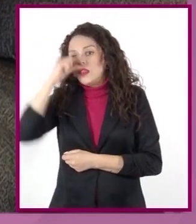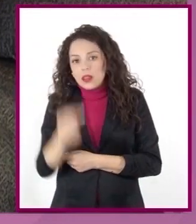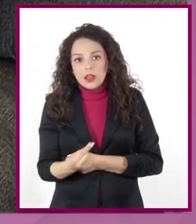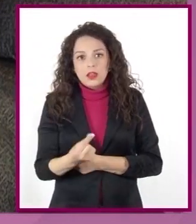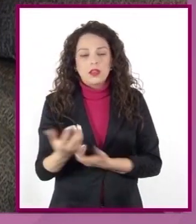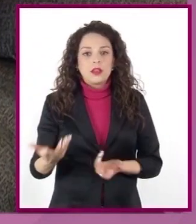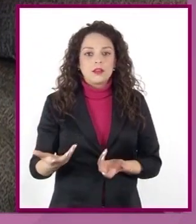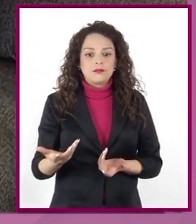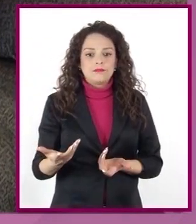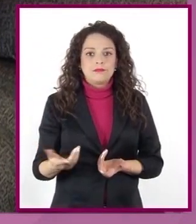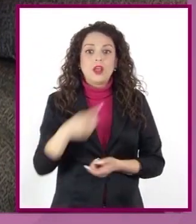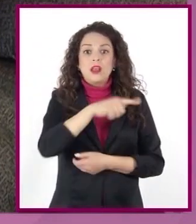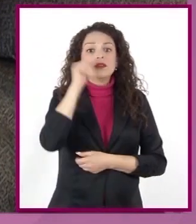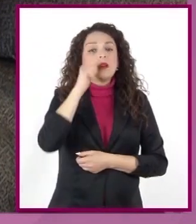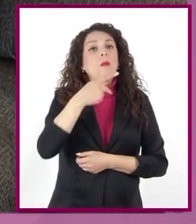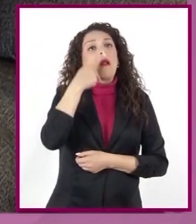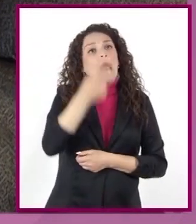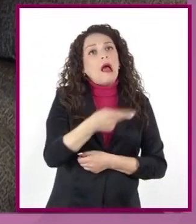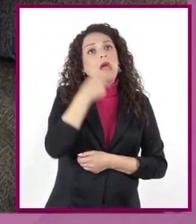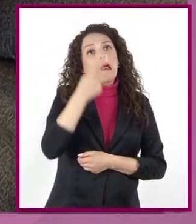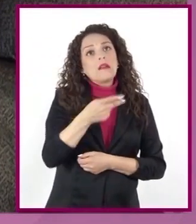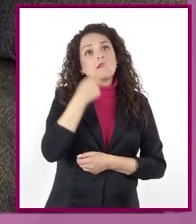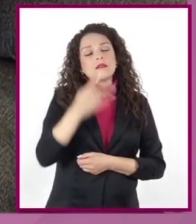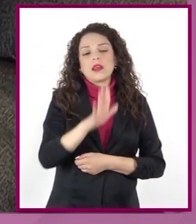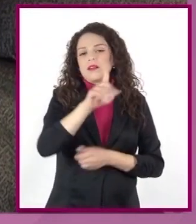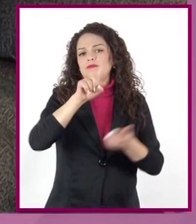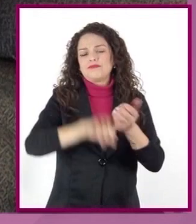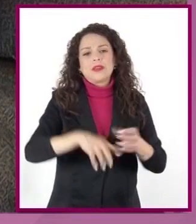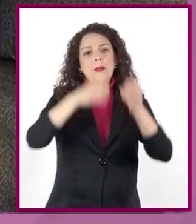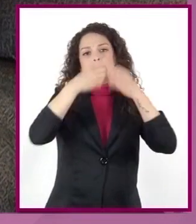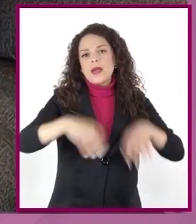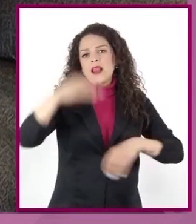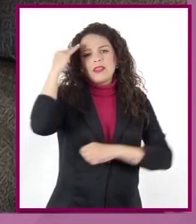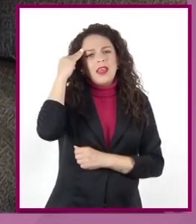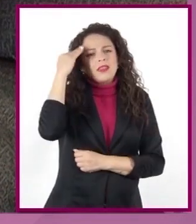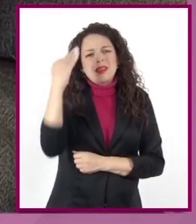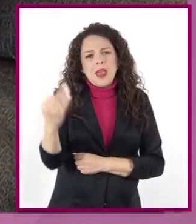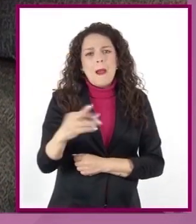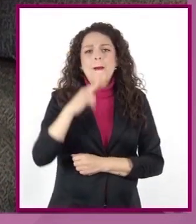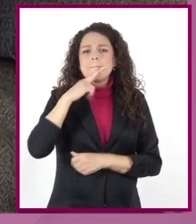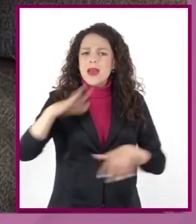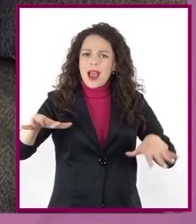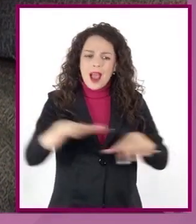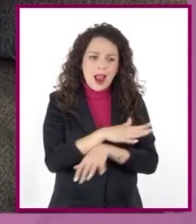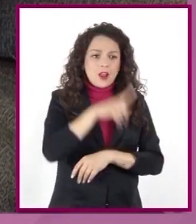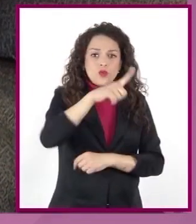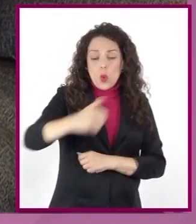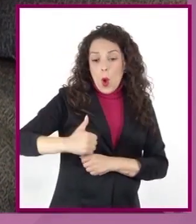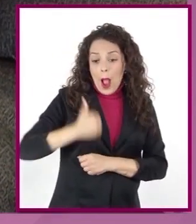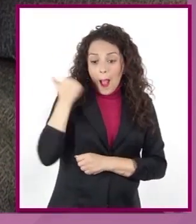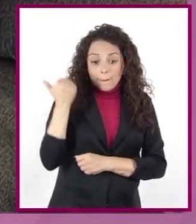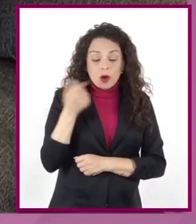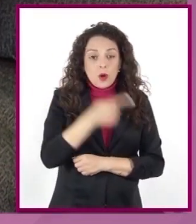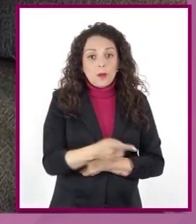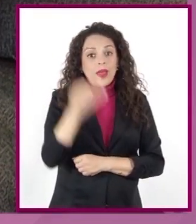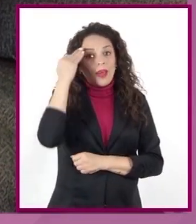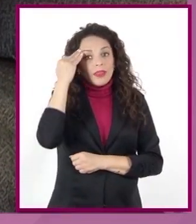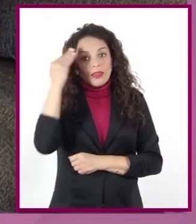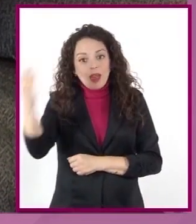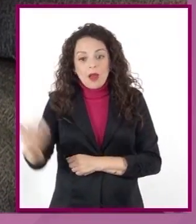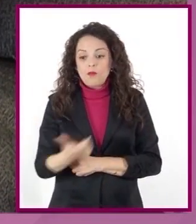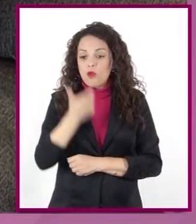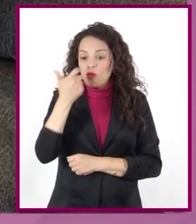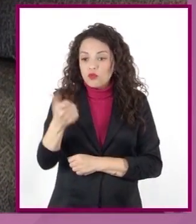ganas nada quejándote, realmente es puro perder el tiempo, que en lugar de eso aproveches tu tiempo, tus recursos, lo que tienes